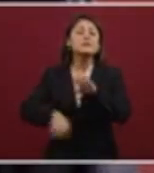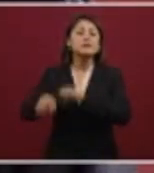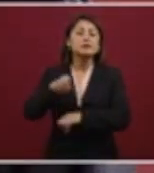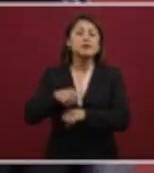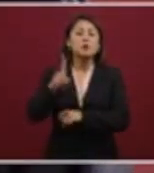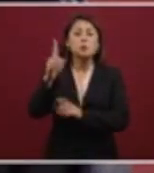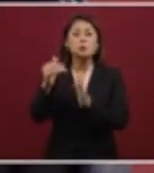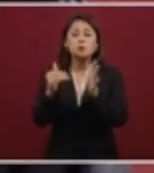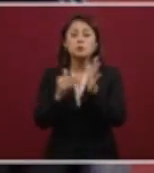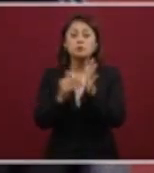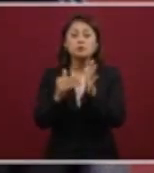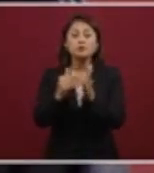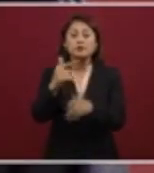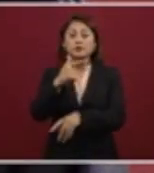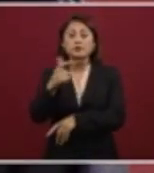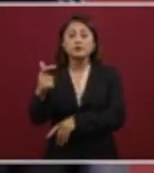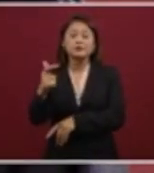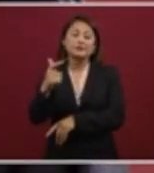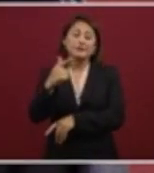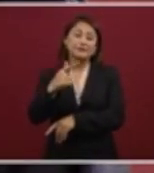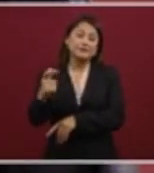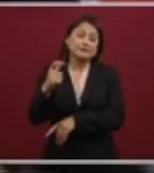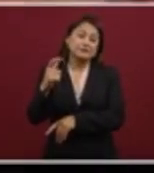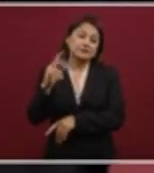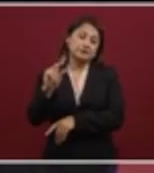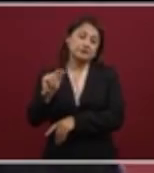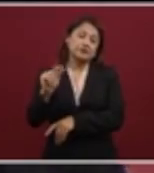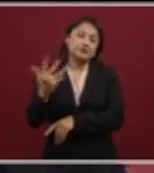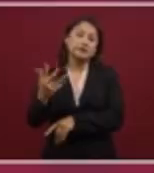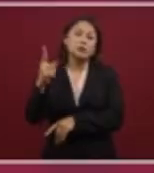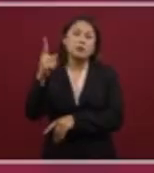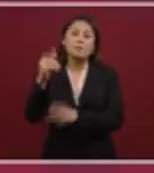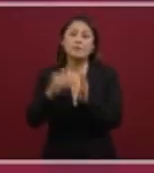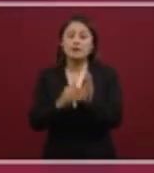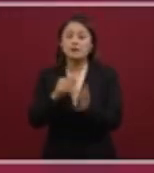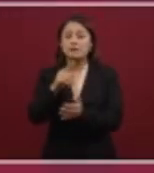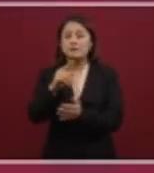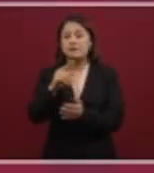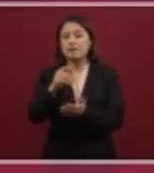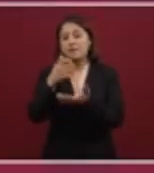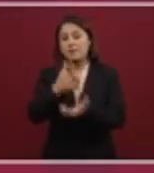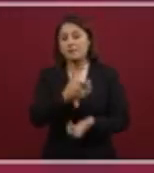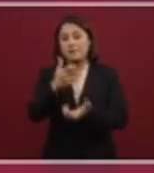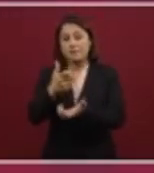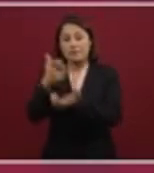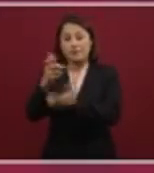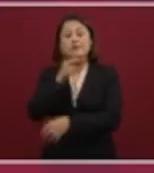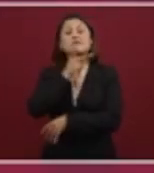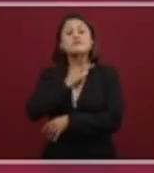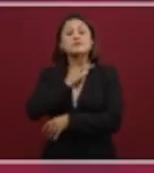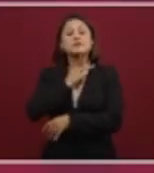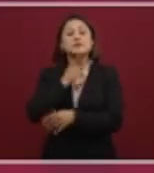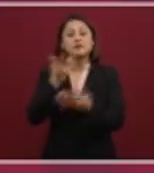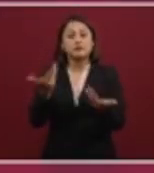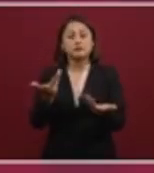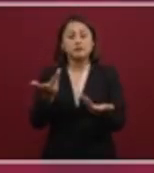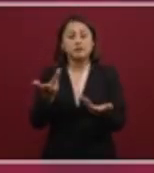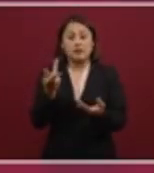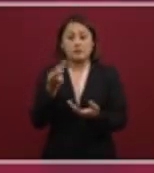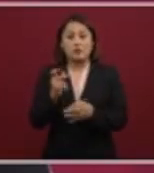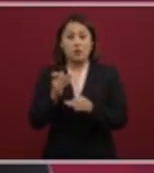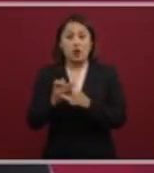1,675,000 barriles. Y eso porque ya lo estabilizamos la caída en la producción.